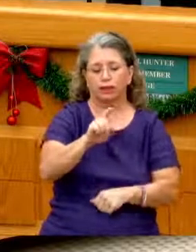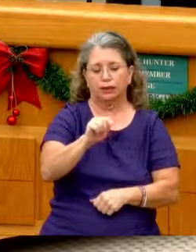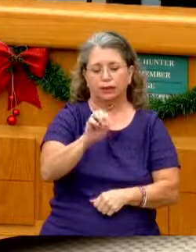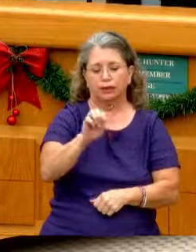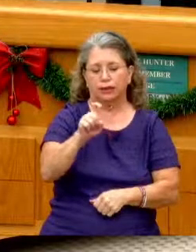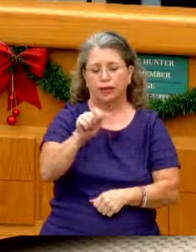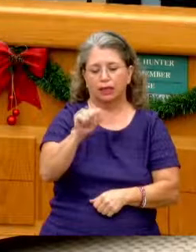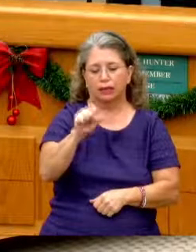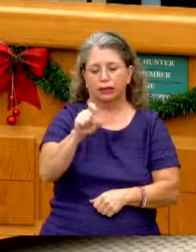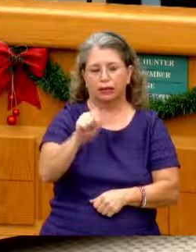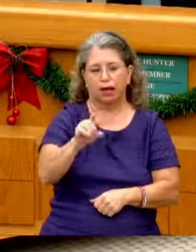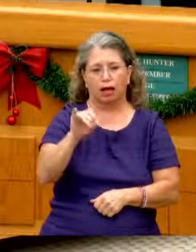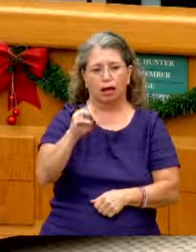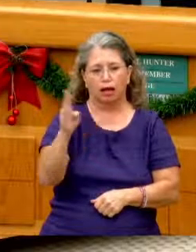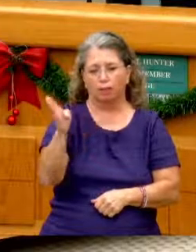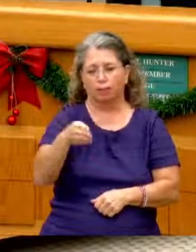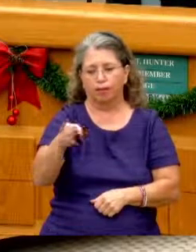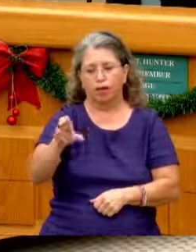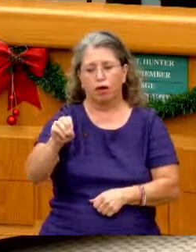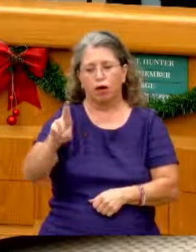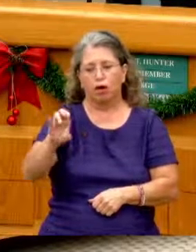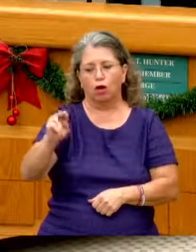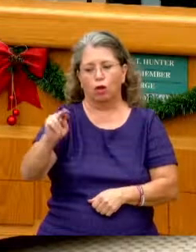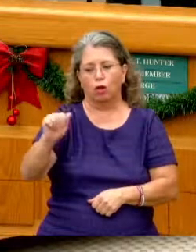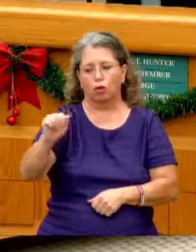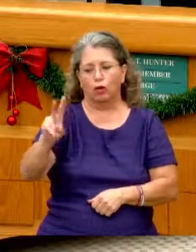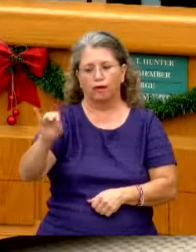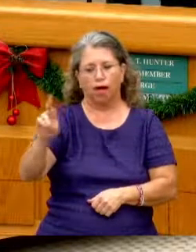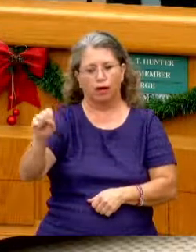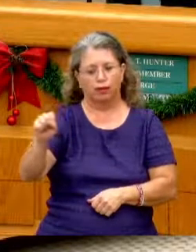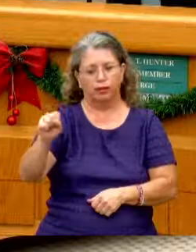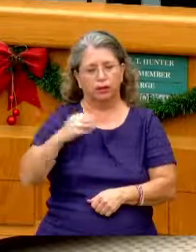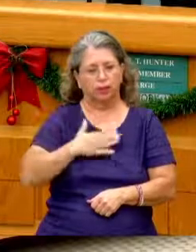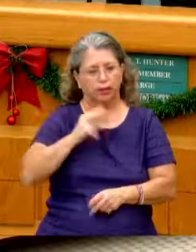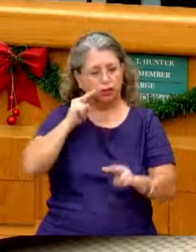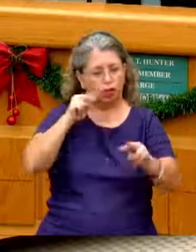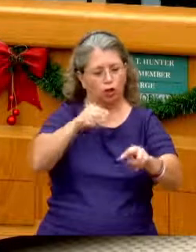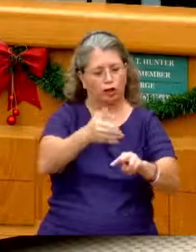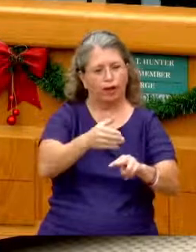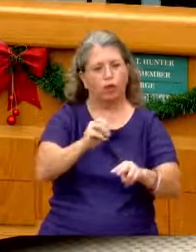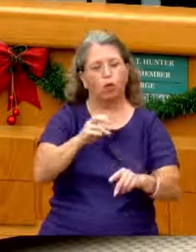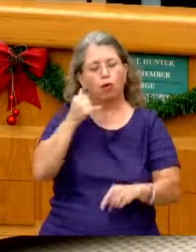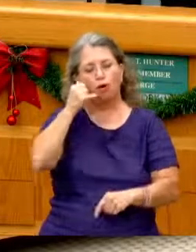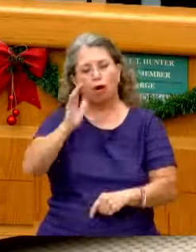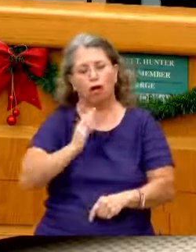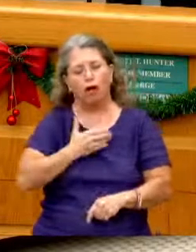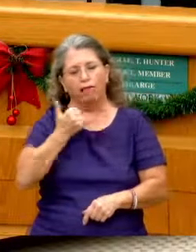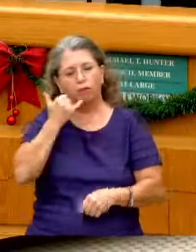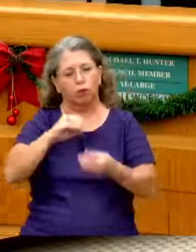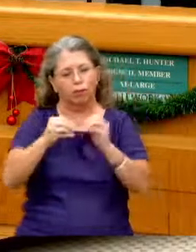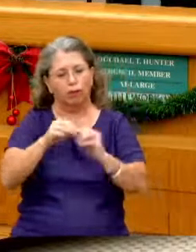cctexas.com/coronavirus. Please refer to that webpage for more information or call our COVID-19 hotline at